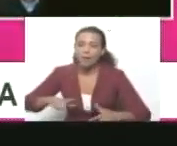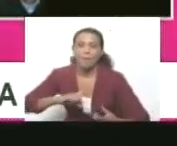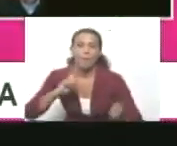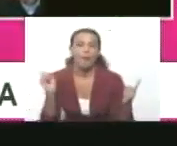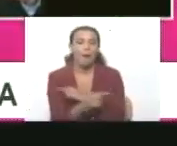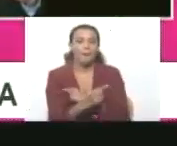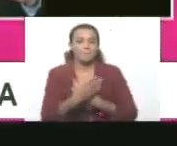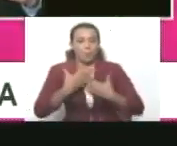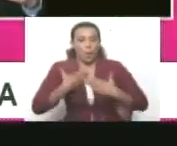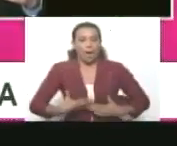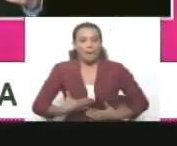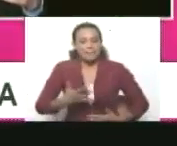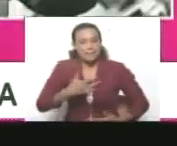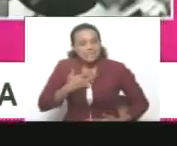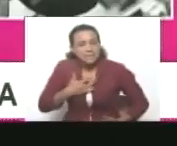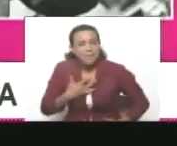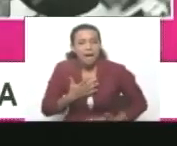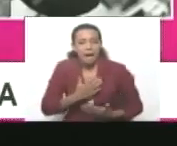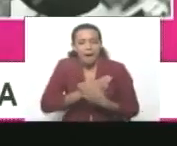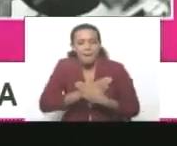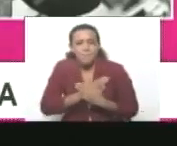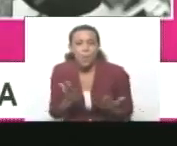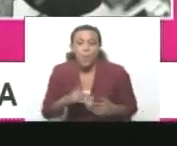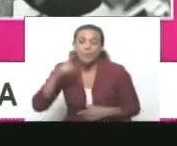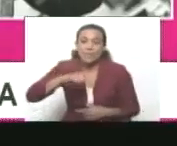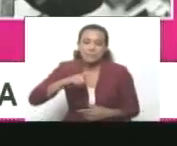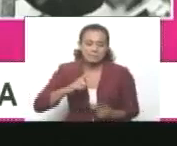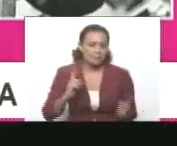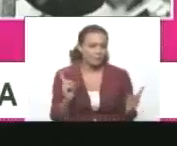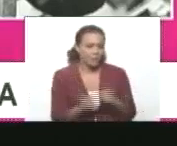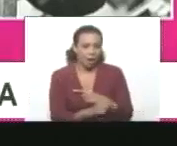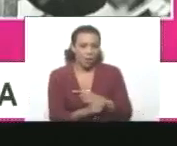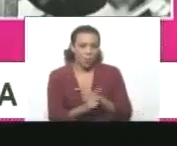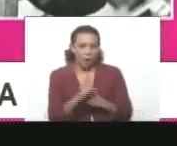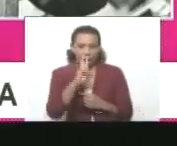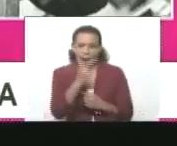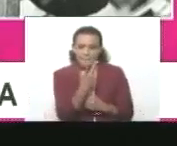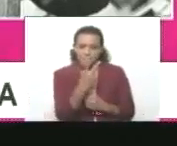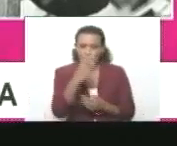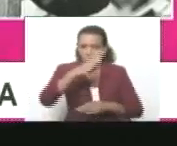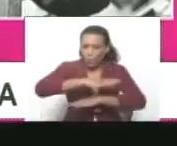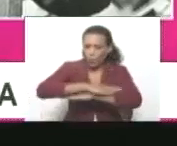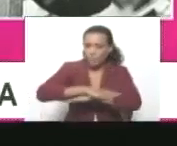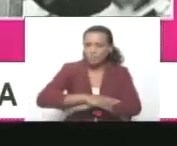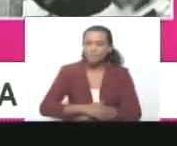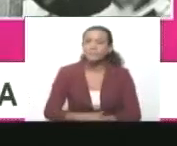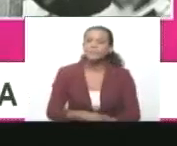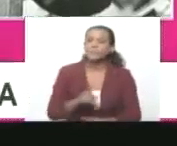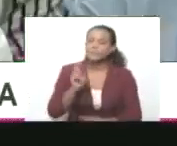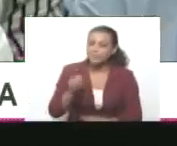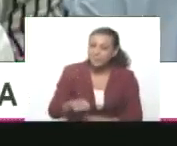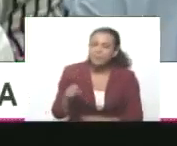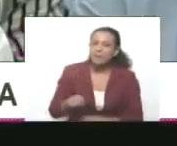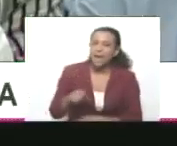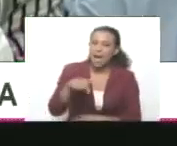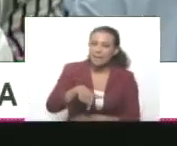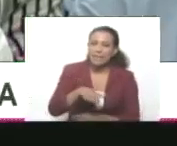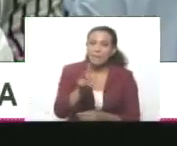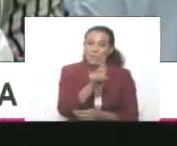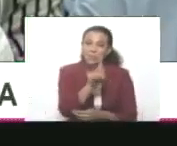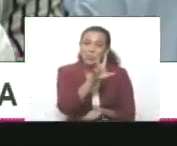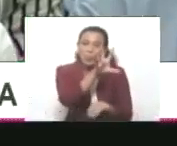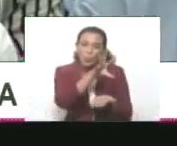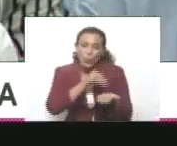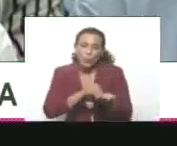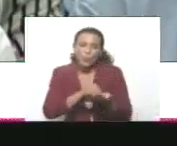la sensibilidad, el amor necesario. Así es. Una gran contribución de Venezuela a la cultura